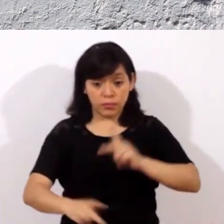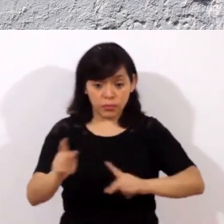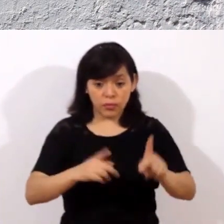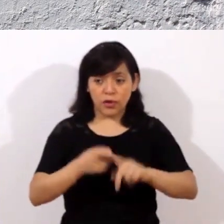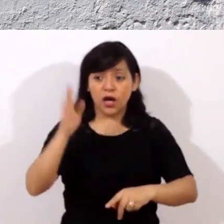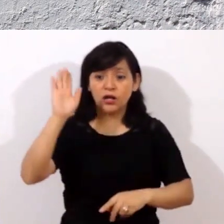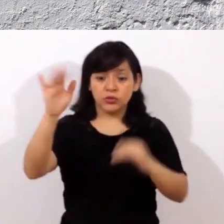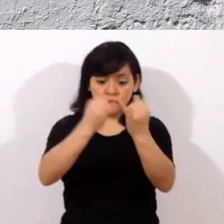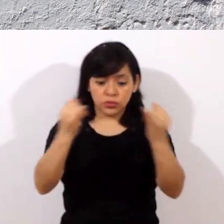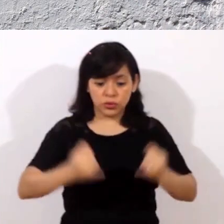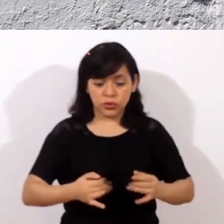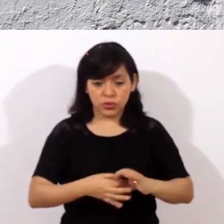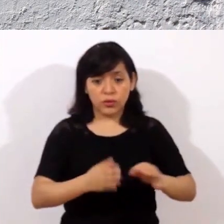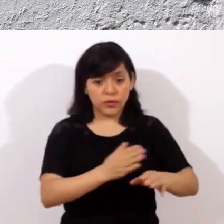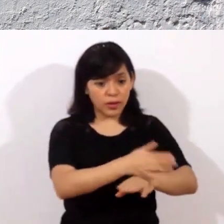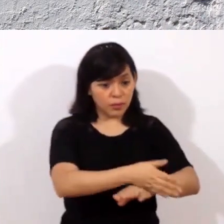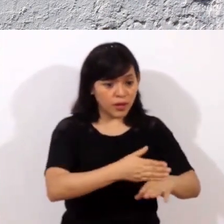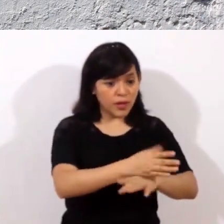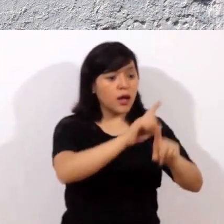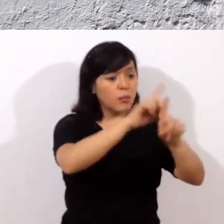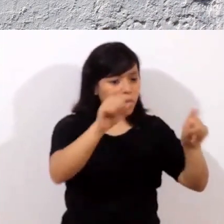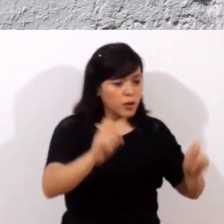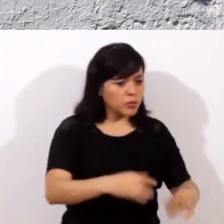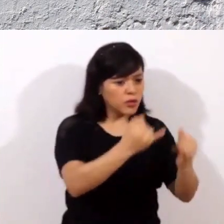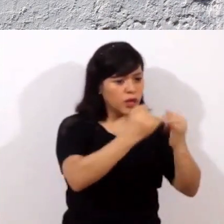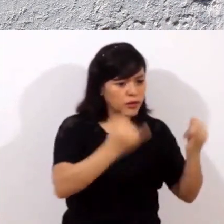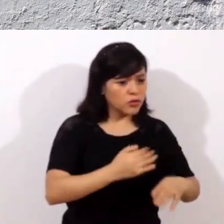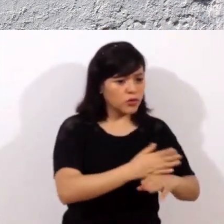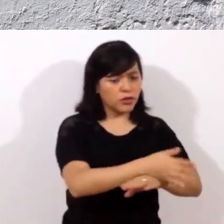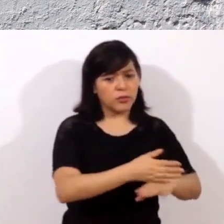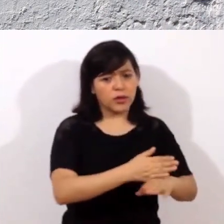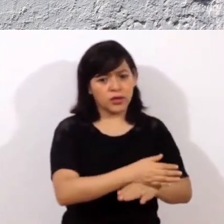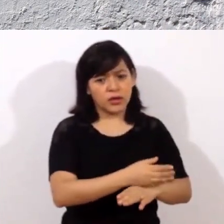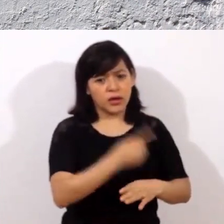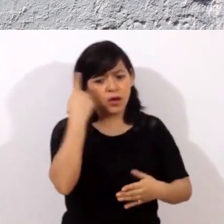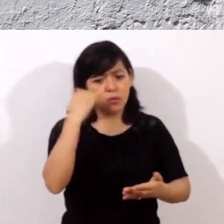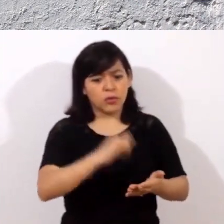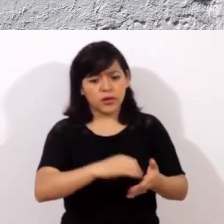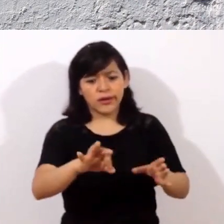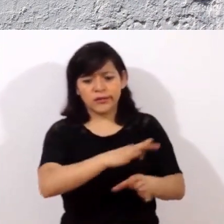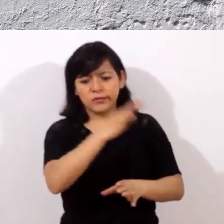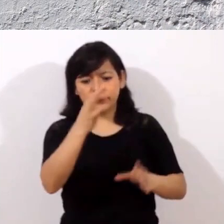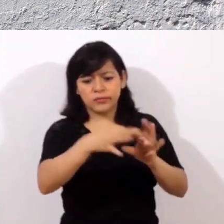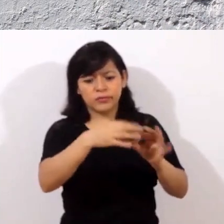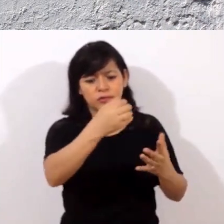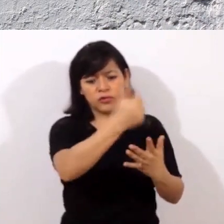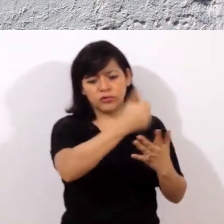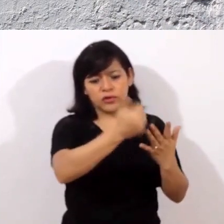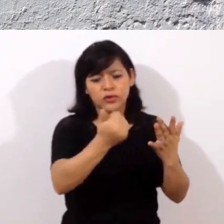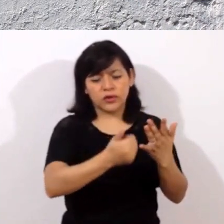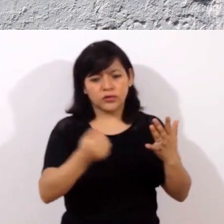pregunta, y el leño le responde, porque espíritu de fornicación lo hizo entrar, y dejaron a su Dios